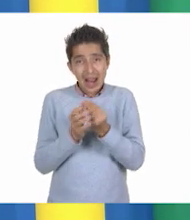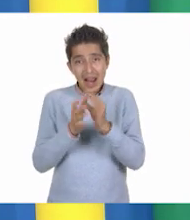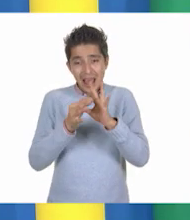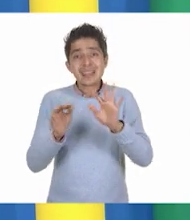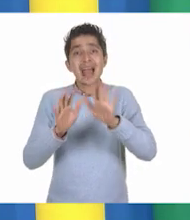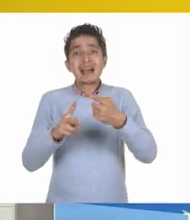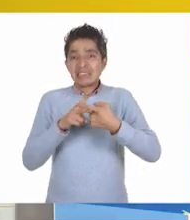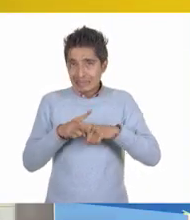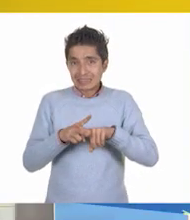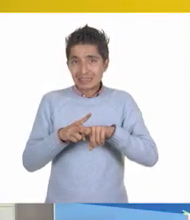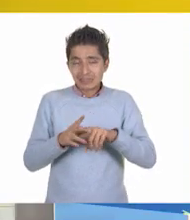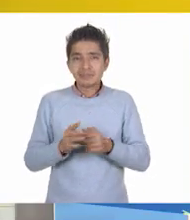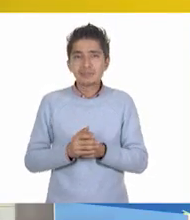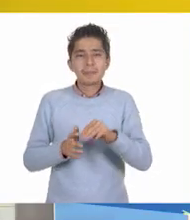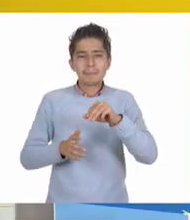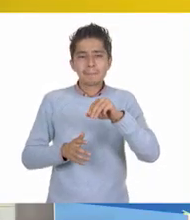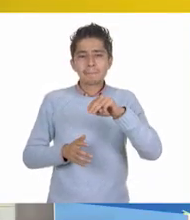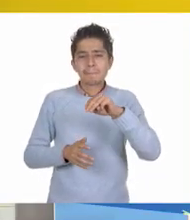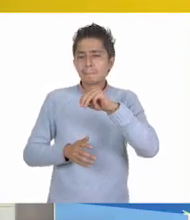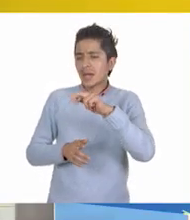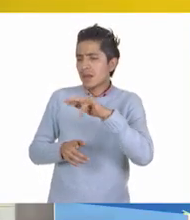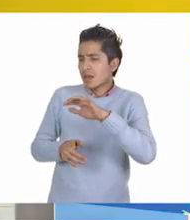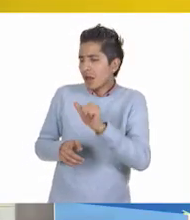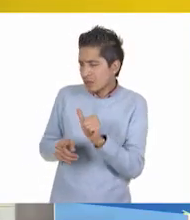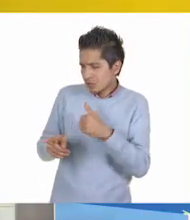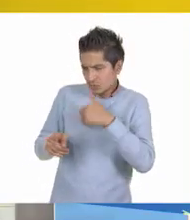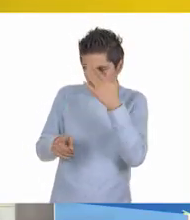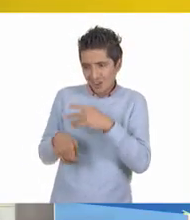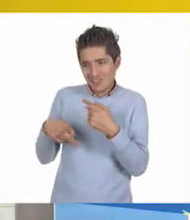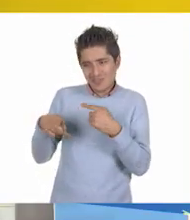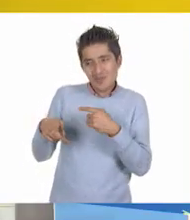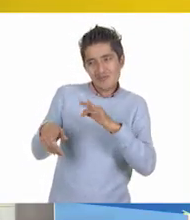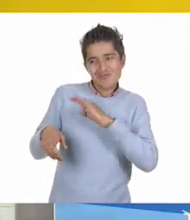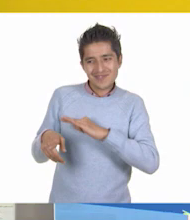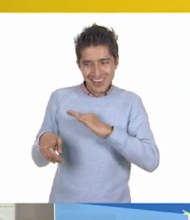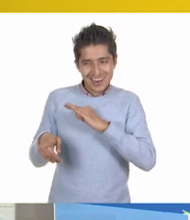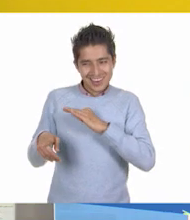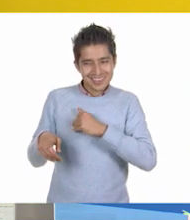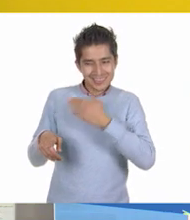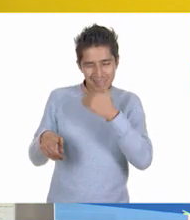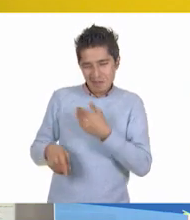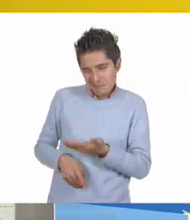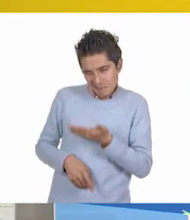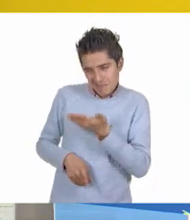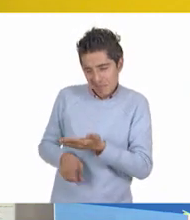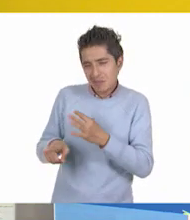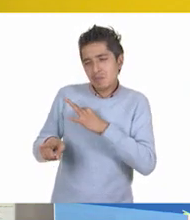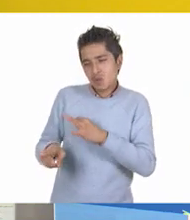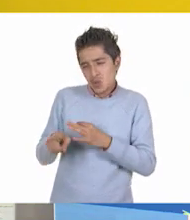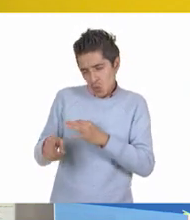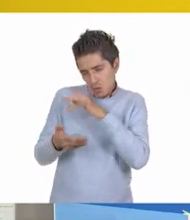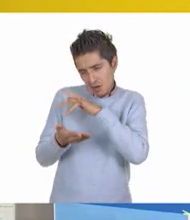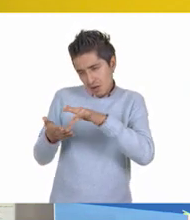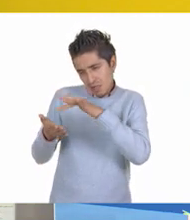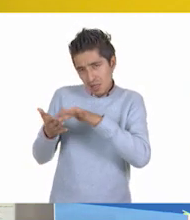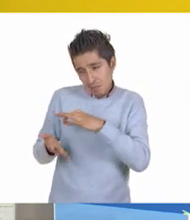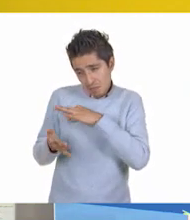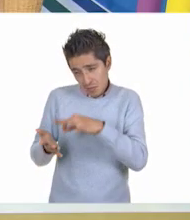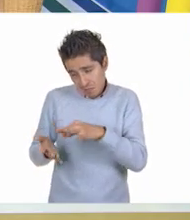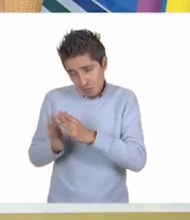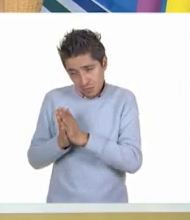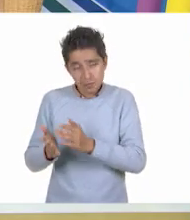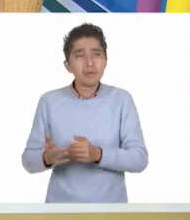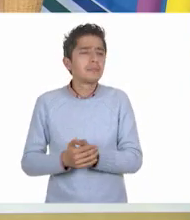por comenzar. María, como sé que te hace muy feliz, te pido que seas nuevamente tú quien lea el texto, por favor.